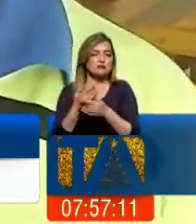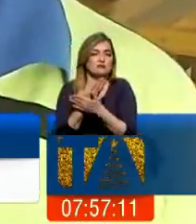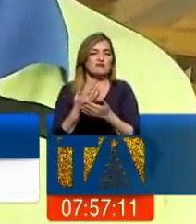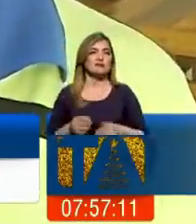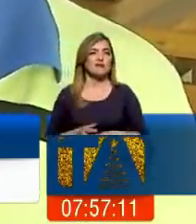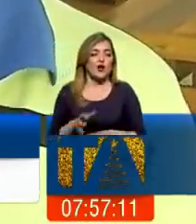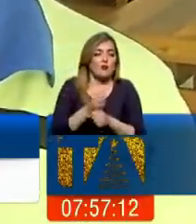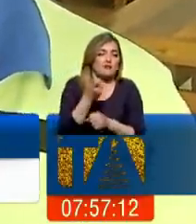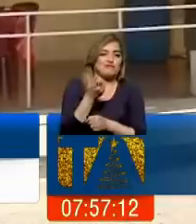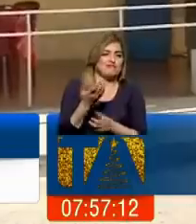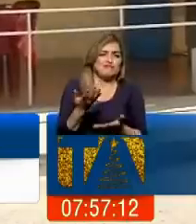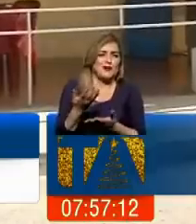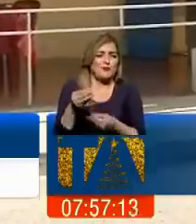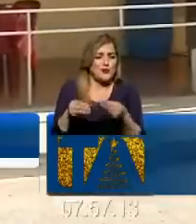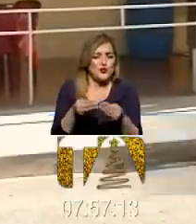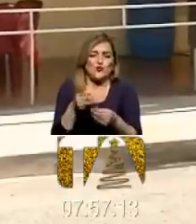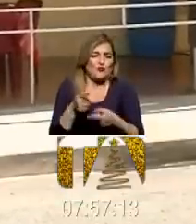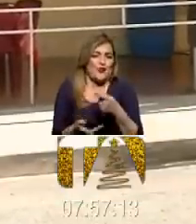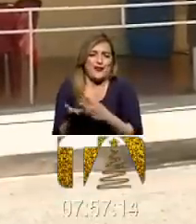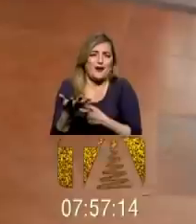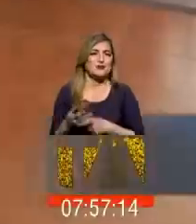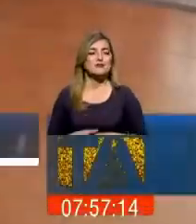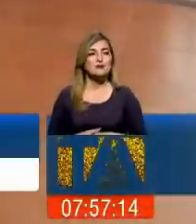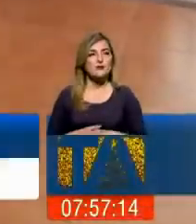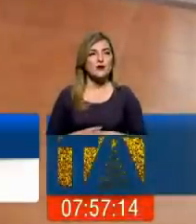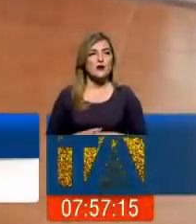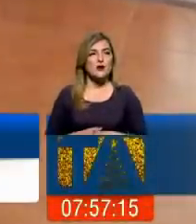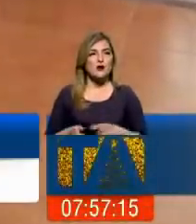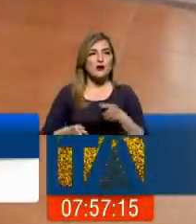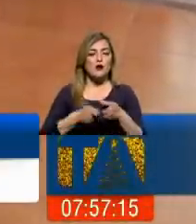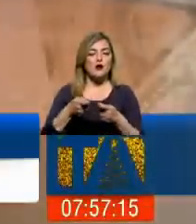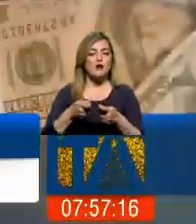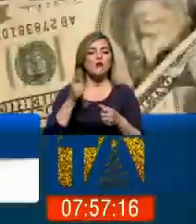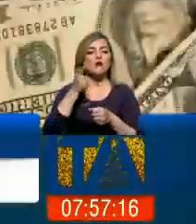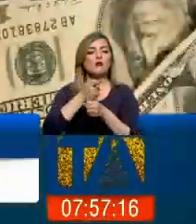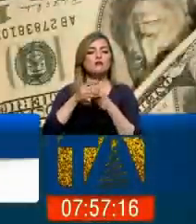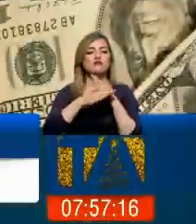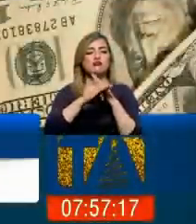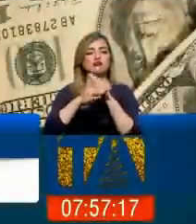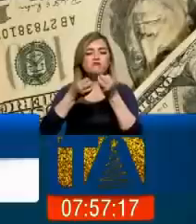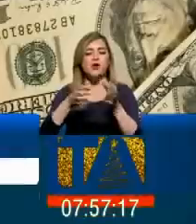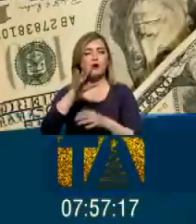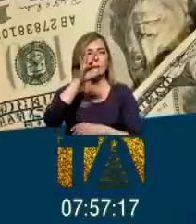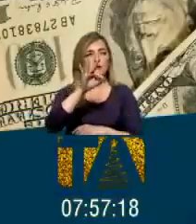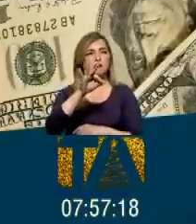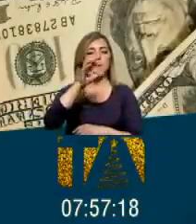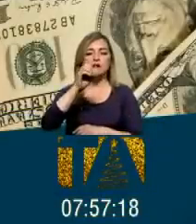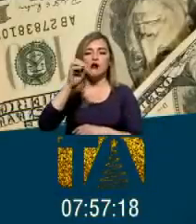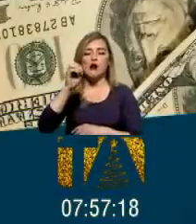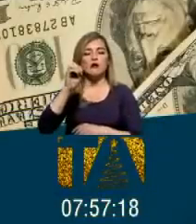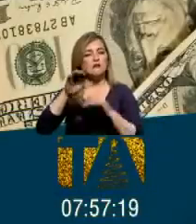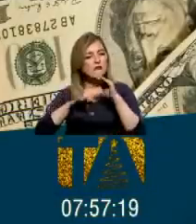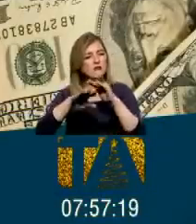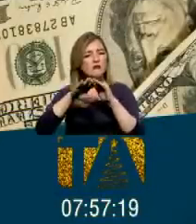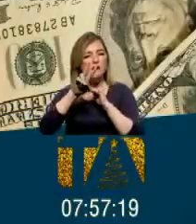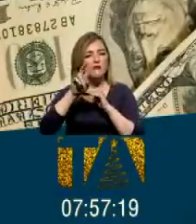podido recuperar todavía nada de eso. Según cifras oficiales del sector comercial, con las nuevas restricciones se perderán entre 900 y 2 mil millones